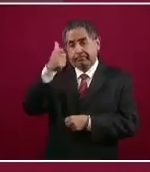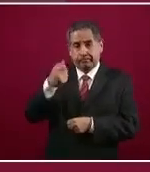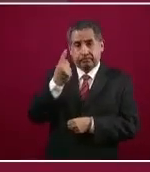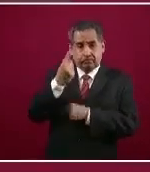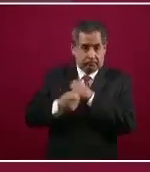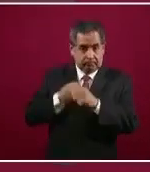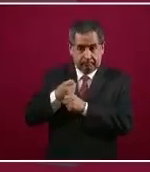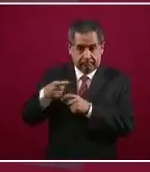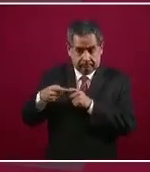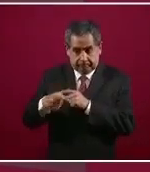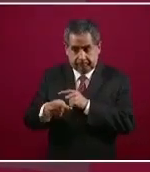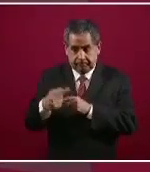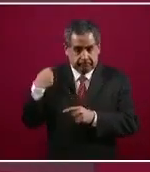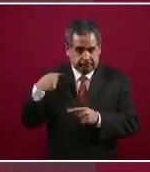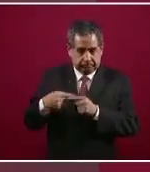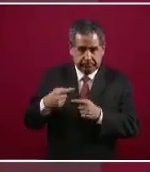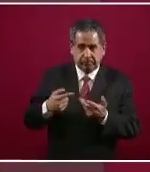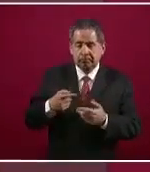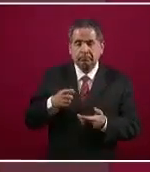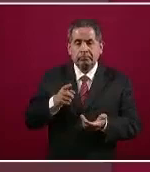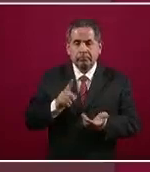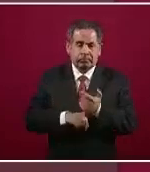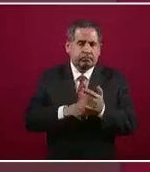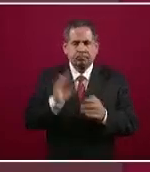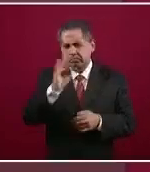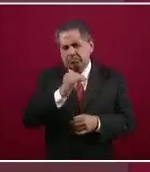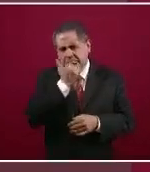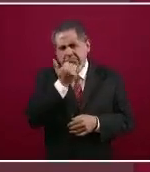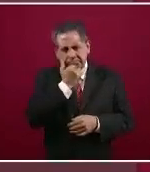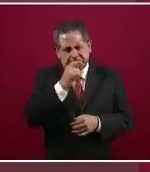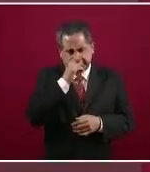seguramente se cometieron errores,